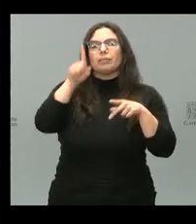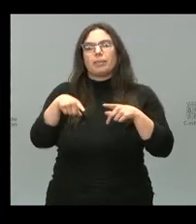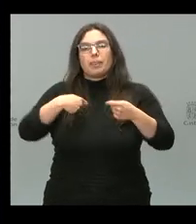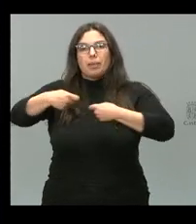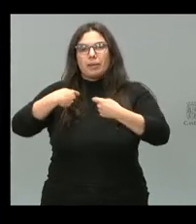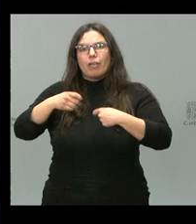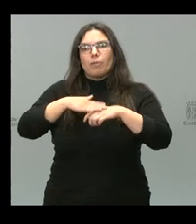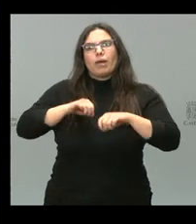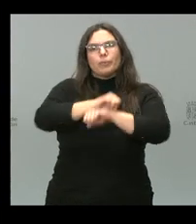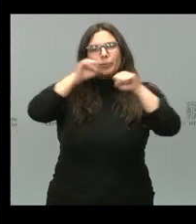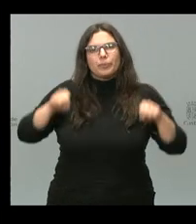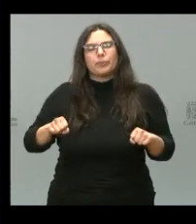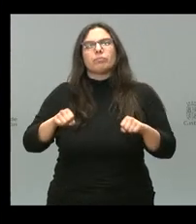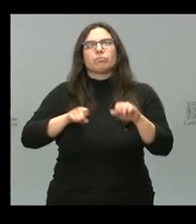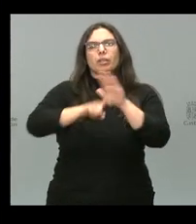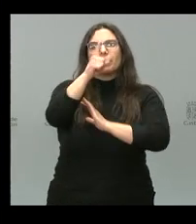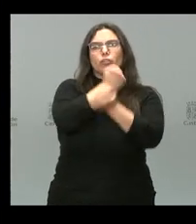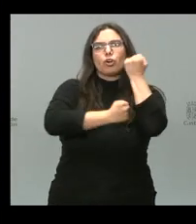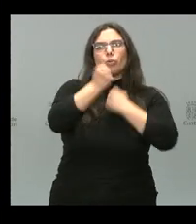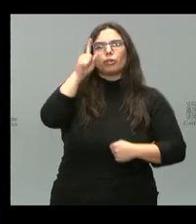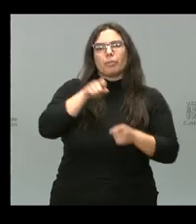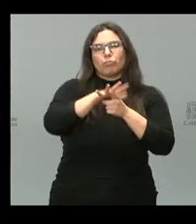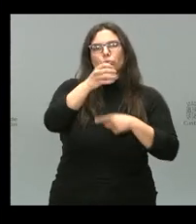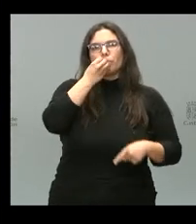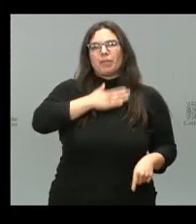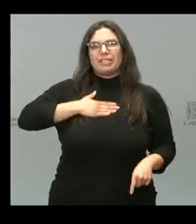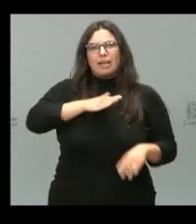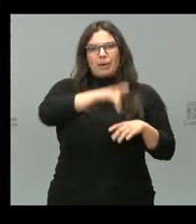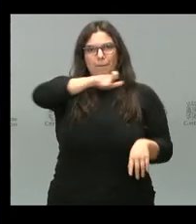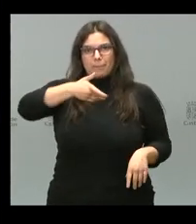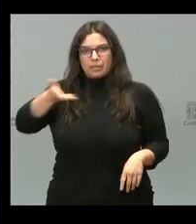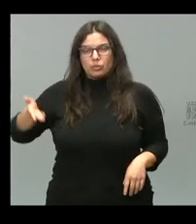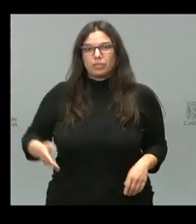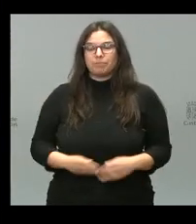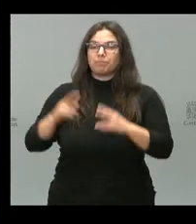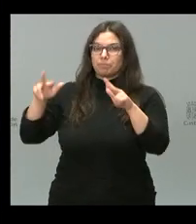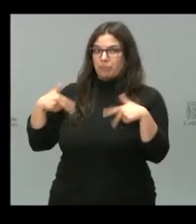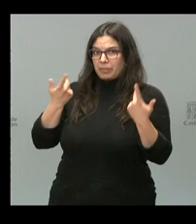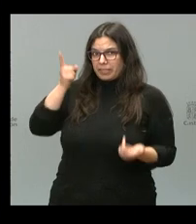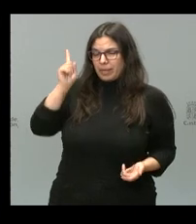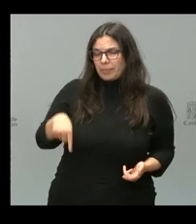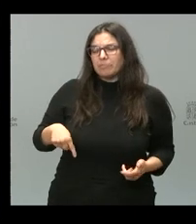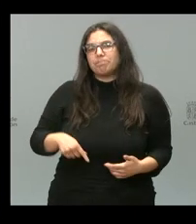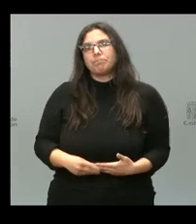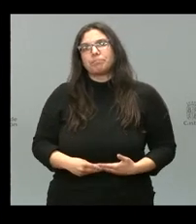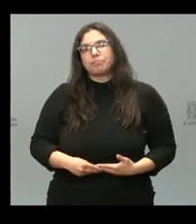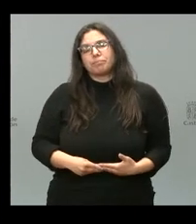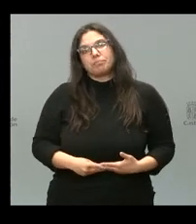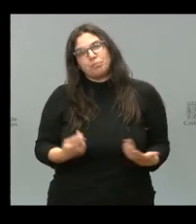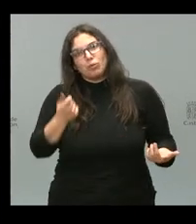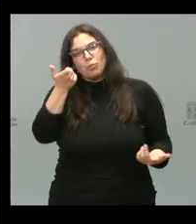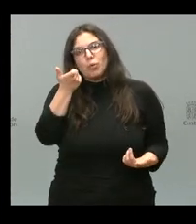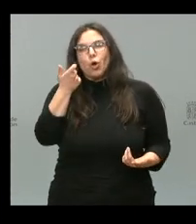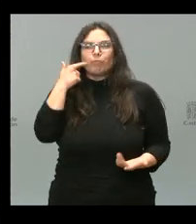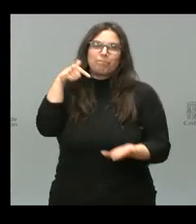crecimiento económico y bienestar en la ciudadanía me vas a permitir que también tenga mi punto